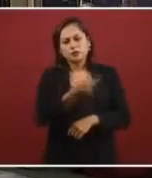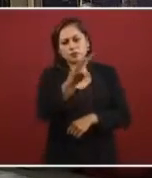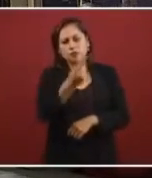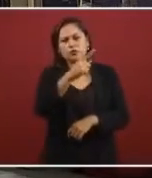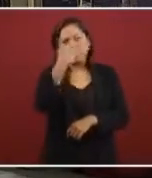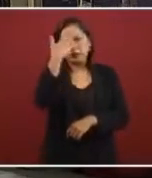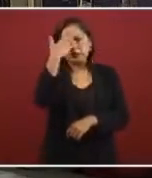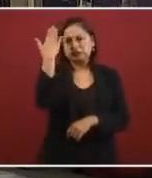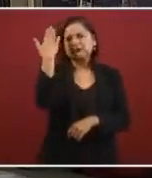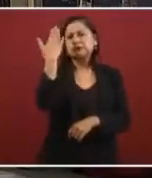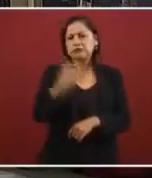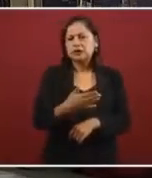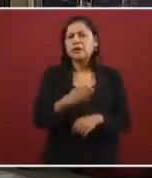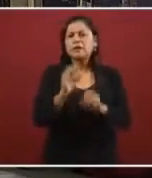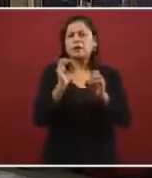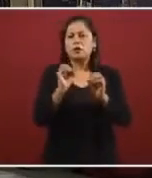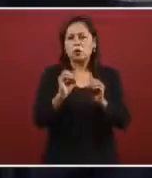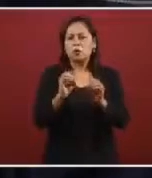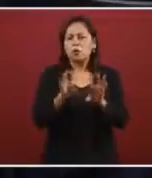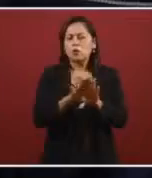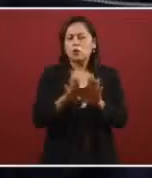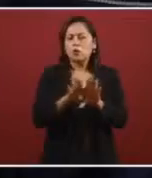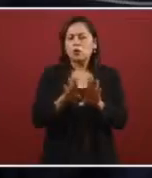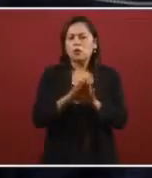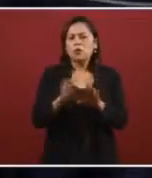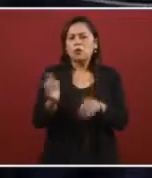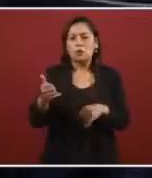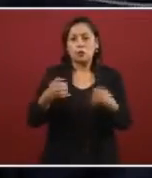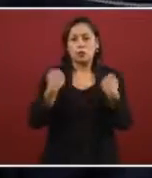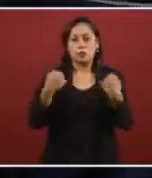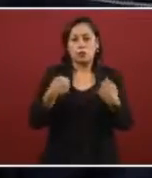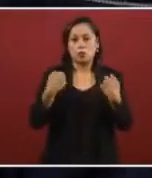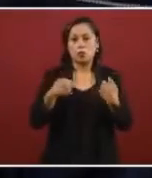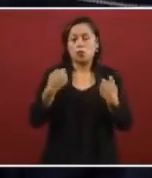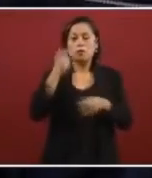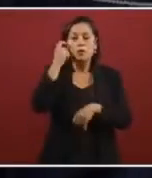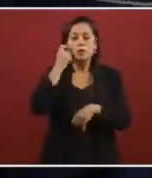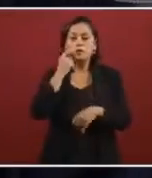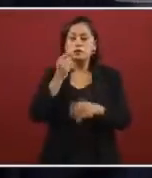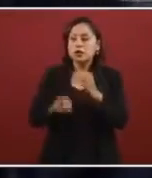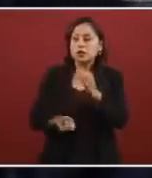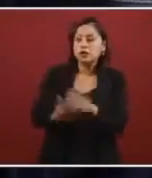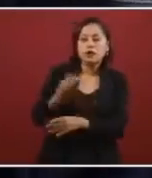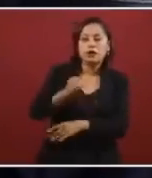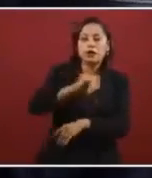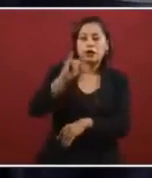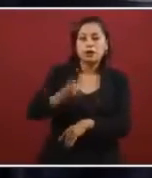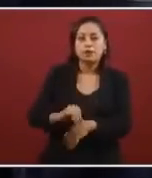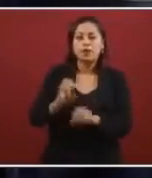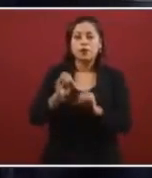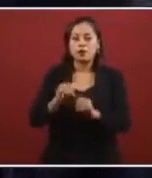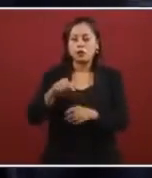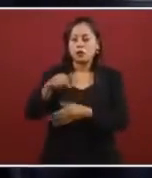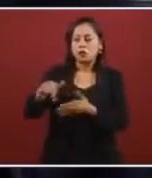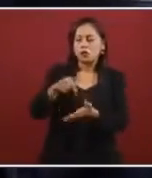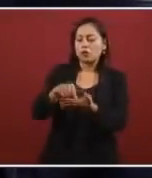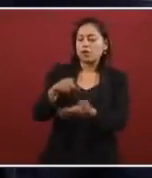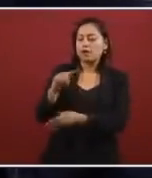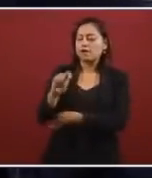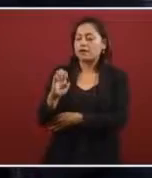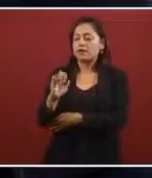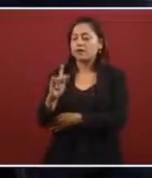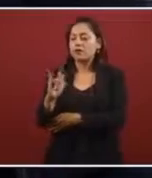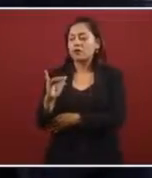If los you've jóvenes already, nunca salieron de Guerrero y si con esta nueva búsqueda en el basurero de Tepecuacuilco ya se descarta otra búsqueda en